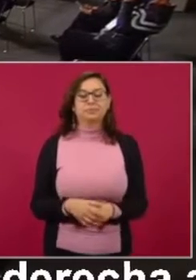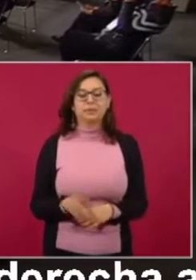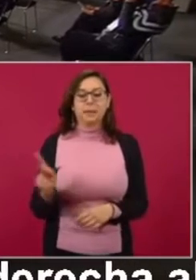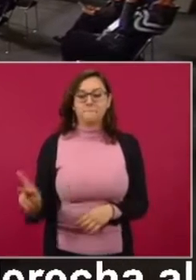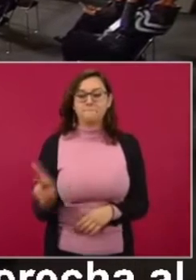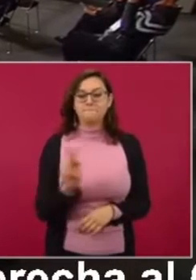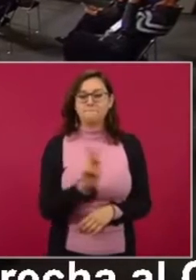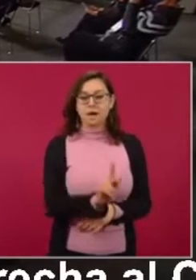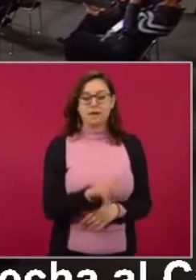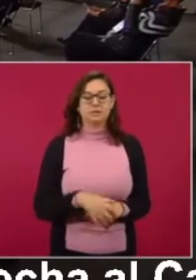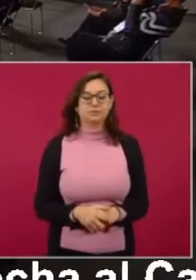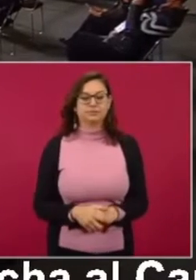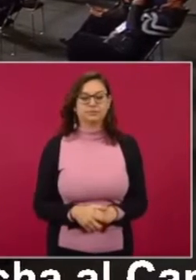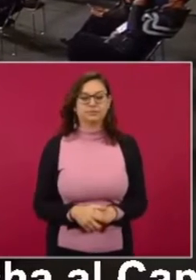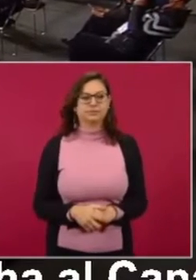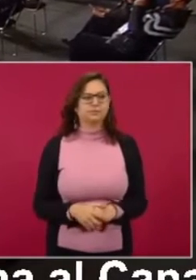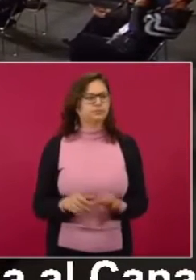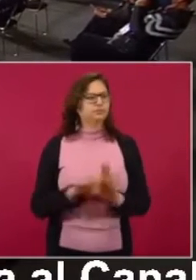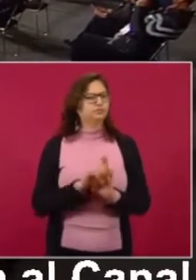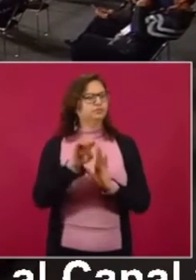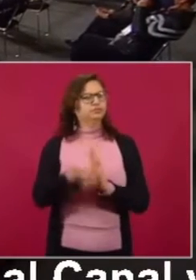como el señor